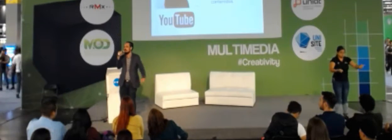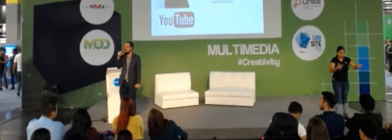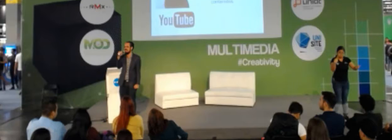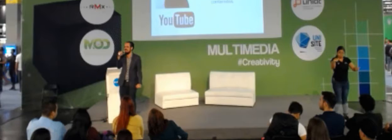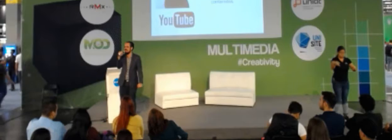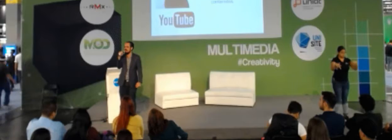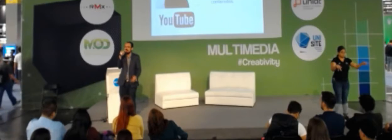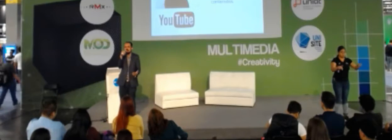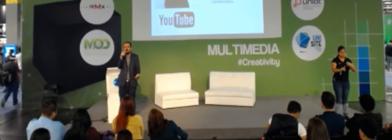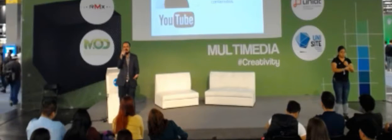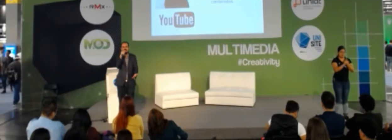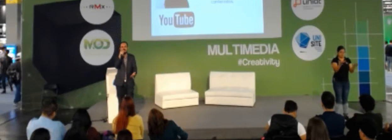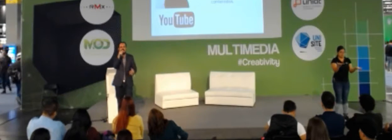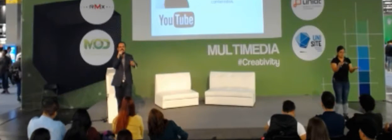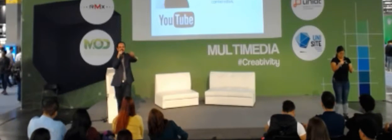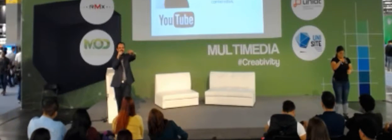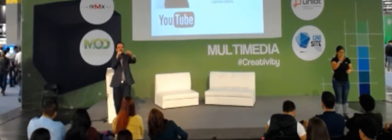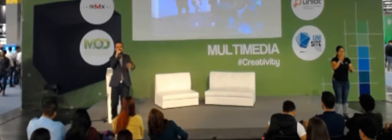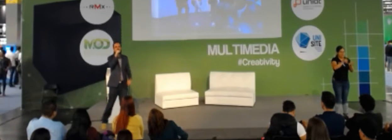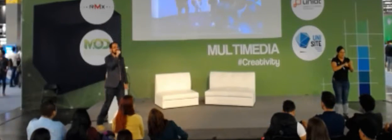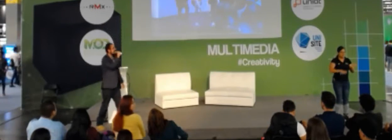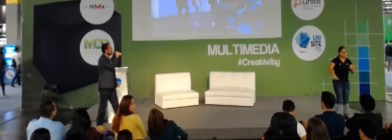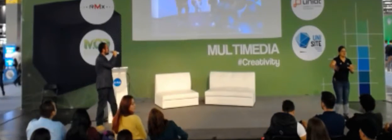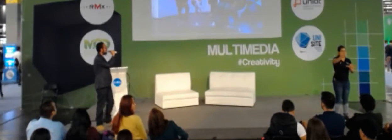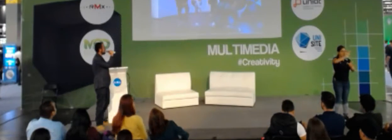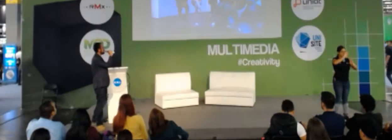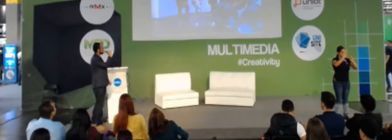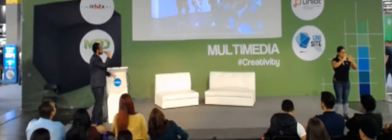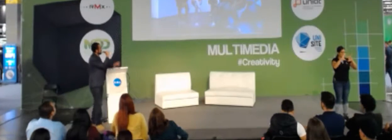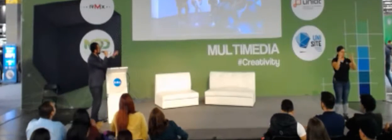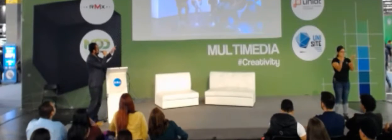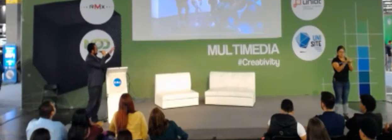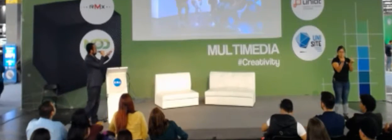problema cuando es un problema social. Vamos a la siguiente, por favor.